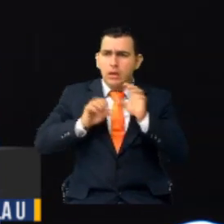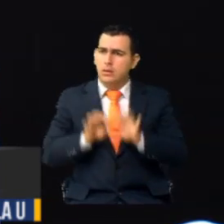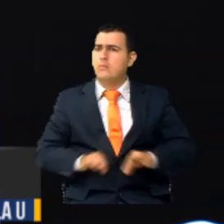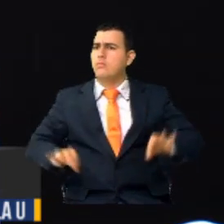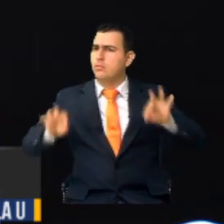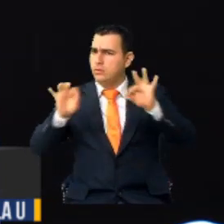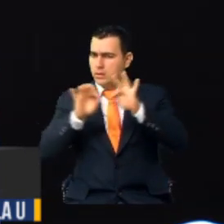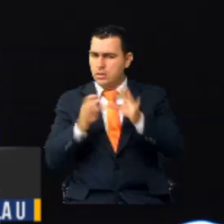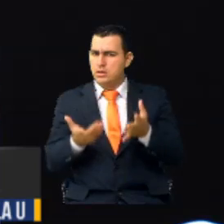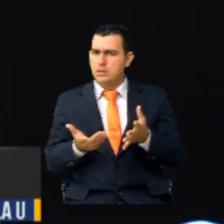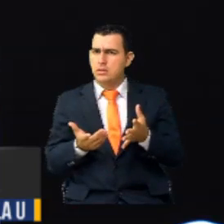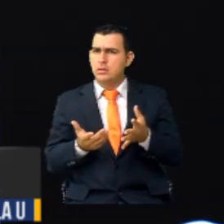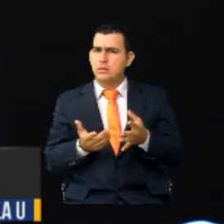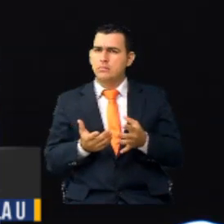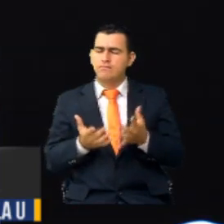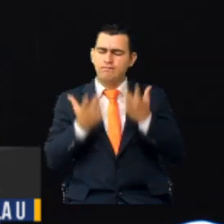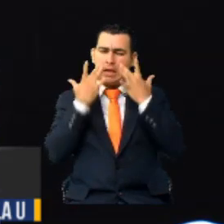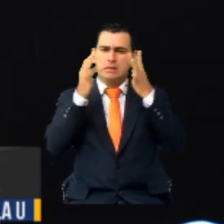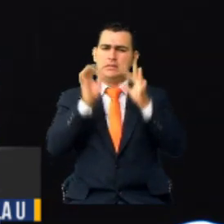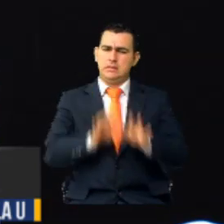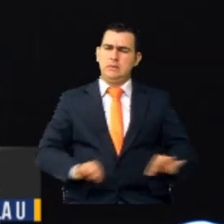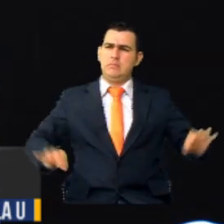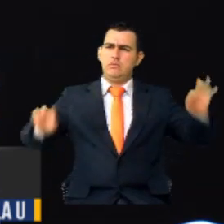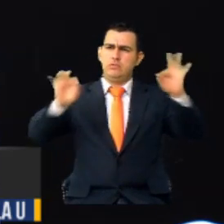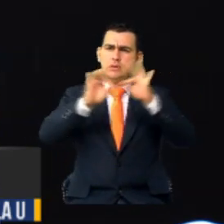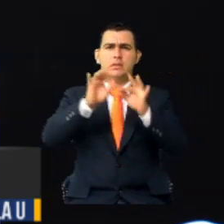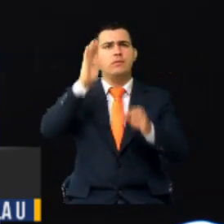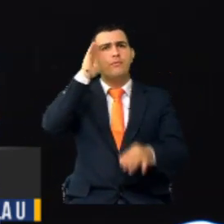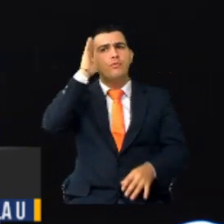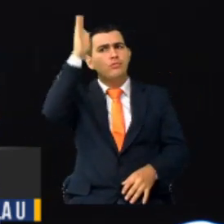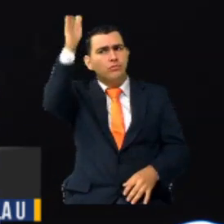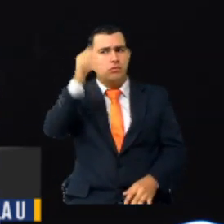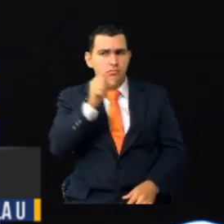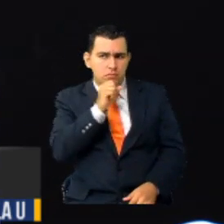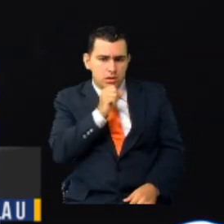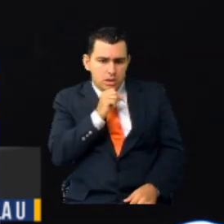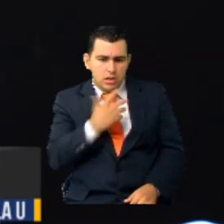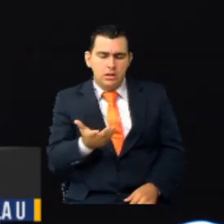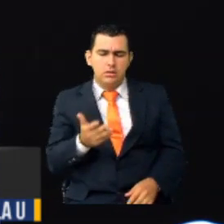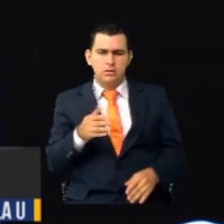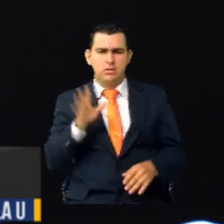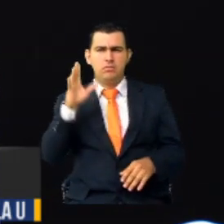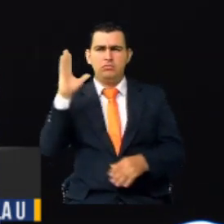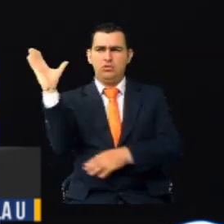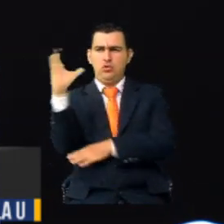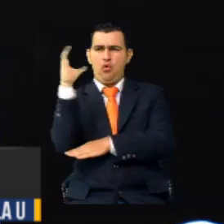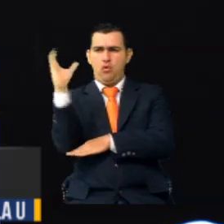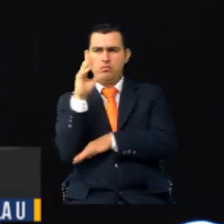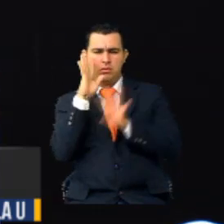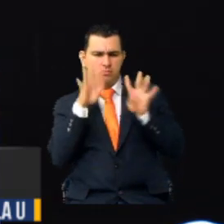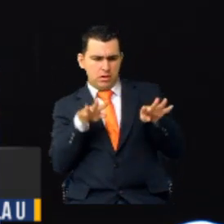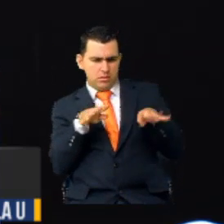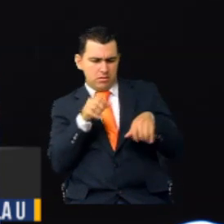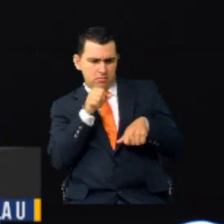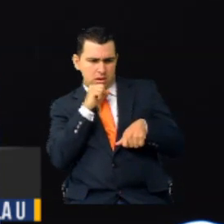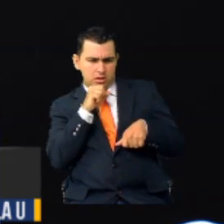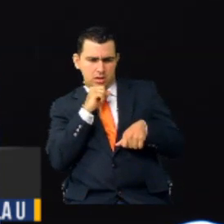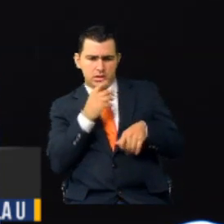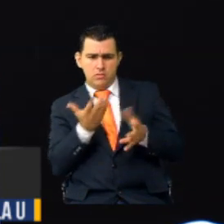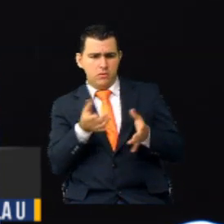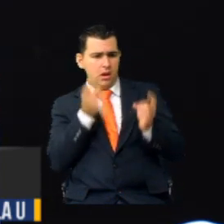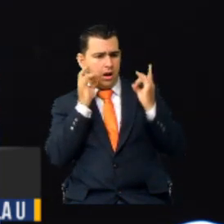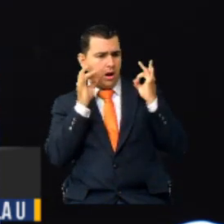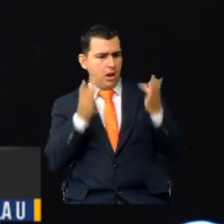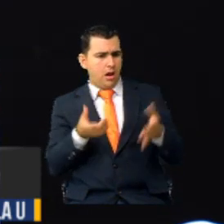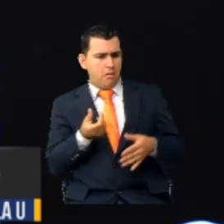necesariamente importante para el destino inmediato de nuestra ciudad, en donde no solamente nos estamos jugando en este 25